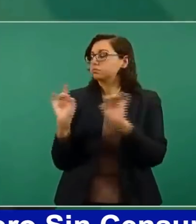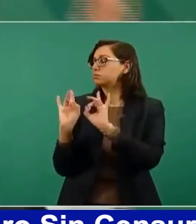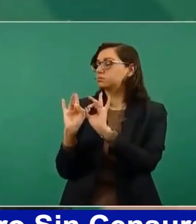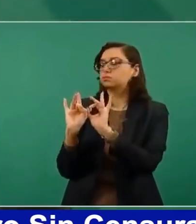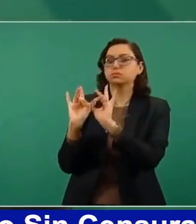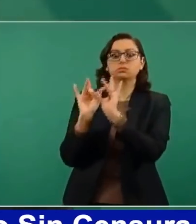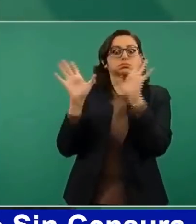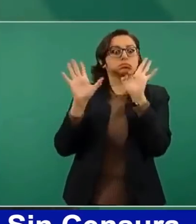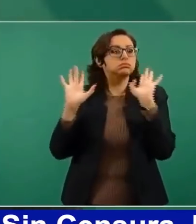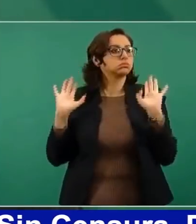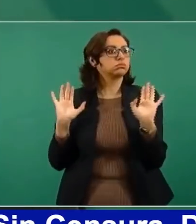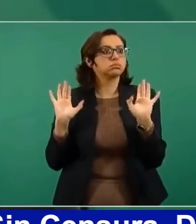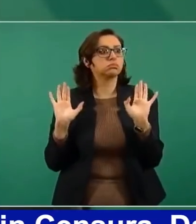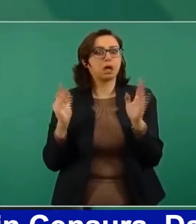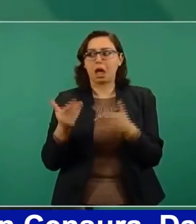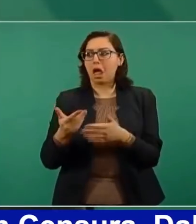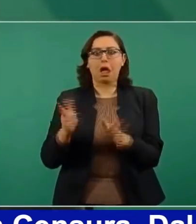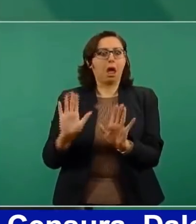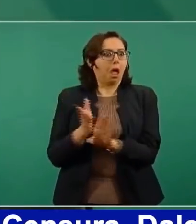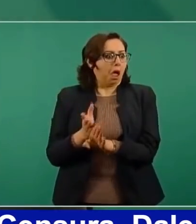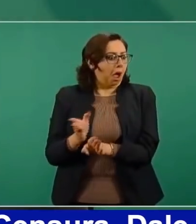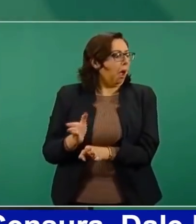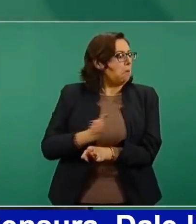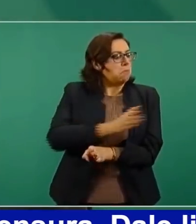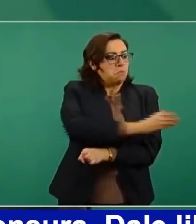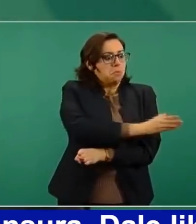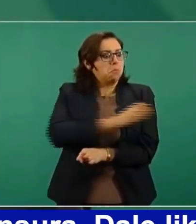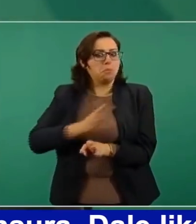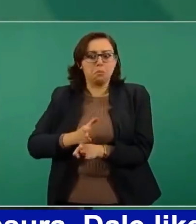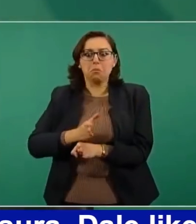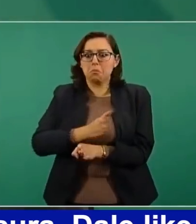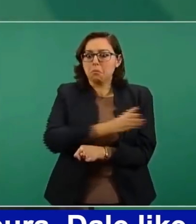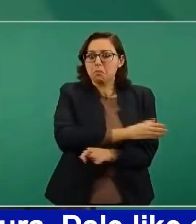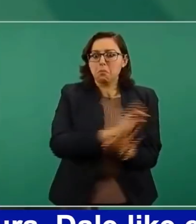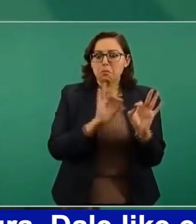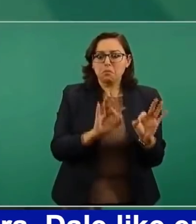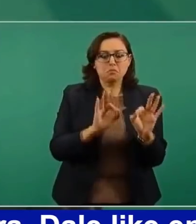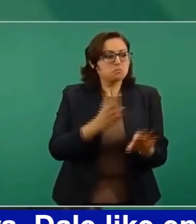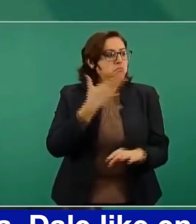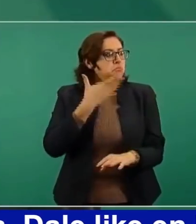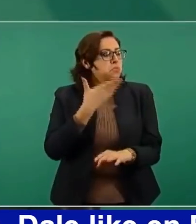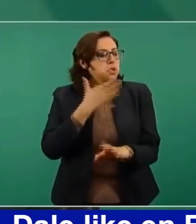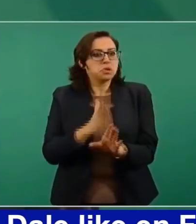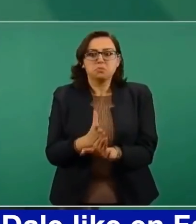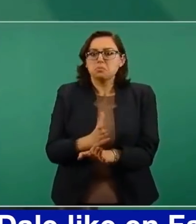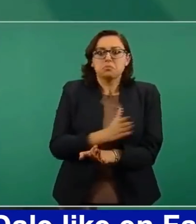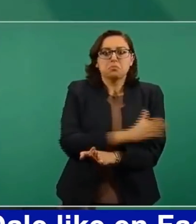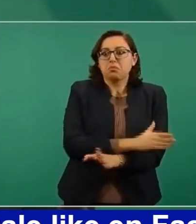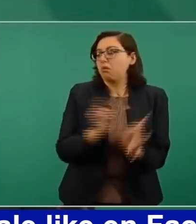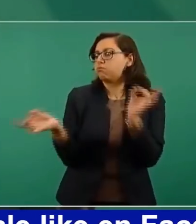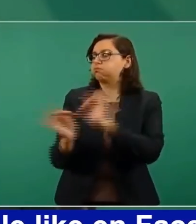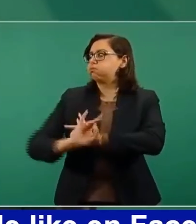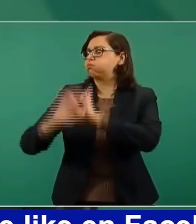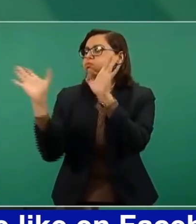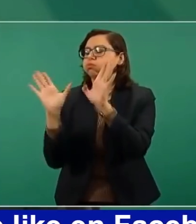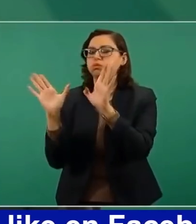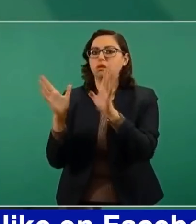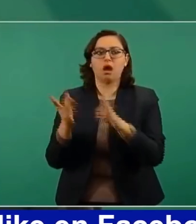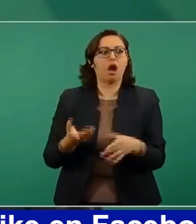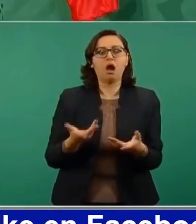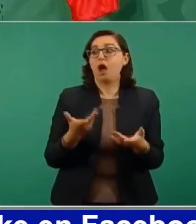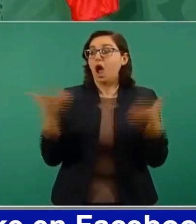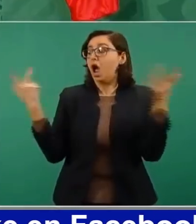resultó que de repente pues se volvieron opositores, ¿no?, los que eran